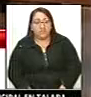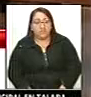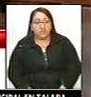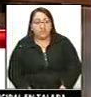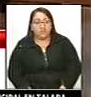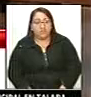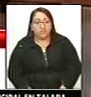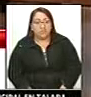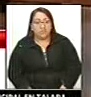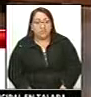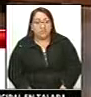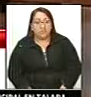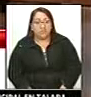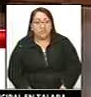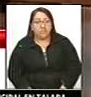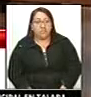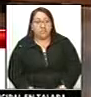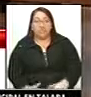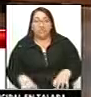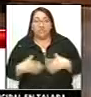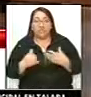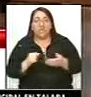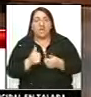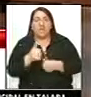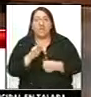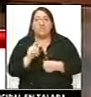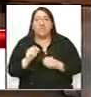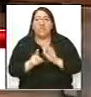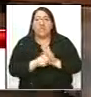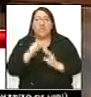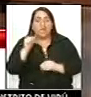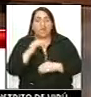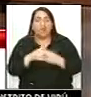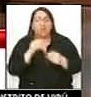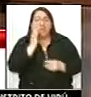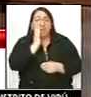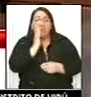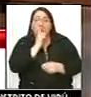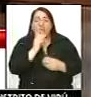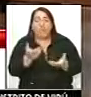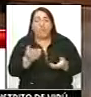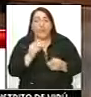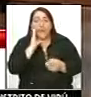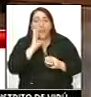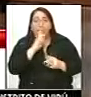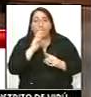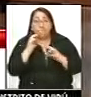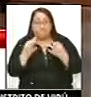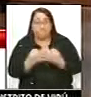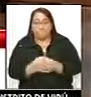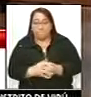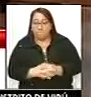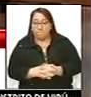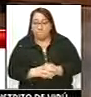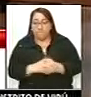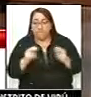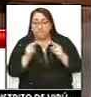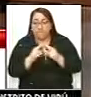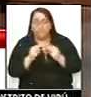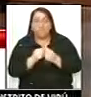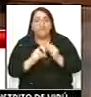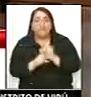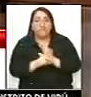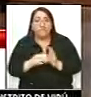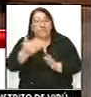no podemos seguir permitiendo el abuso de derecho de parte del padre. Los padres de familia conocen la ley